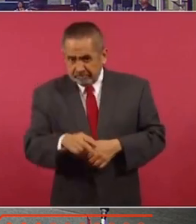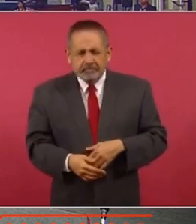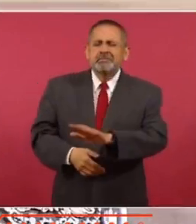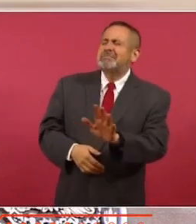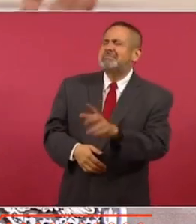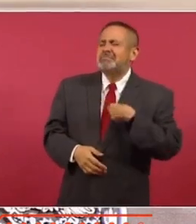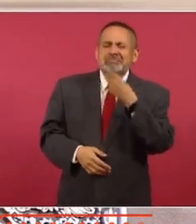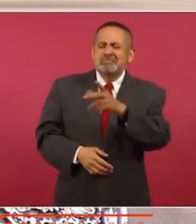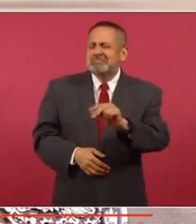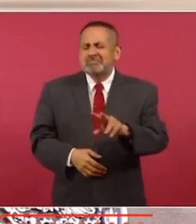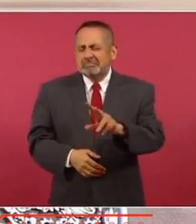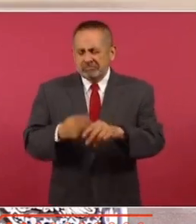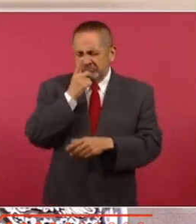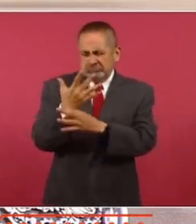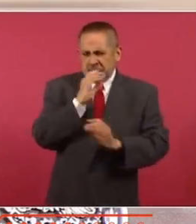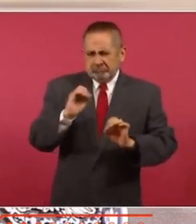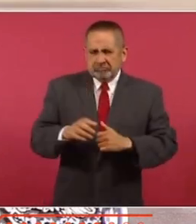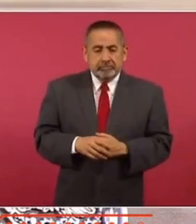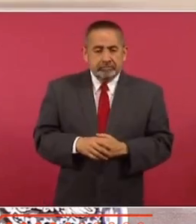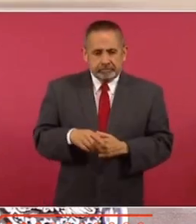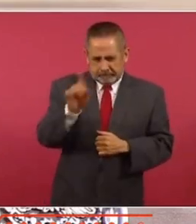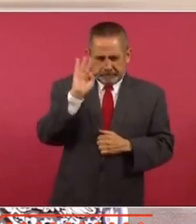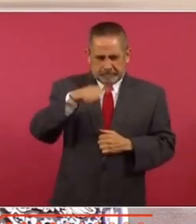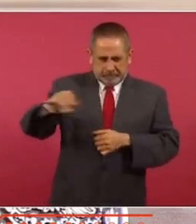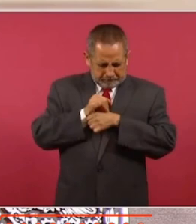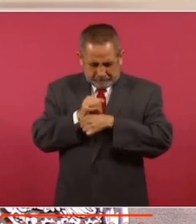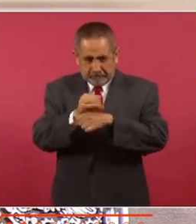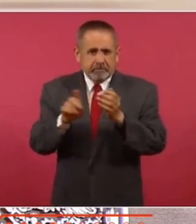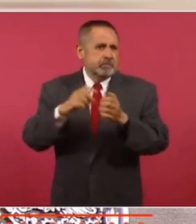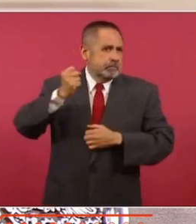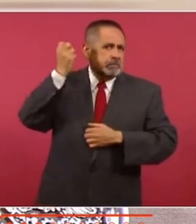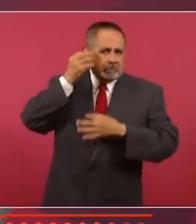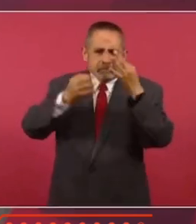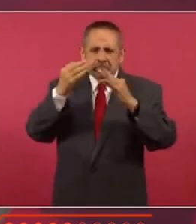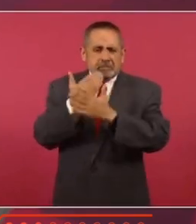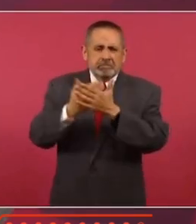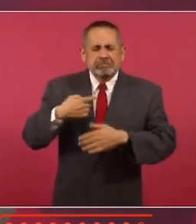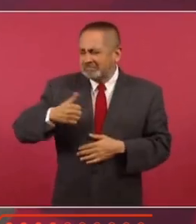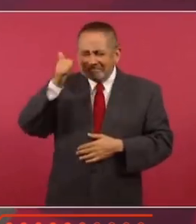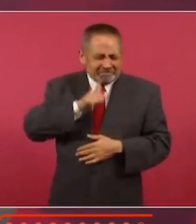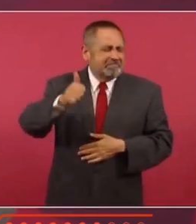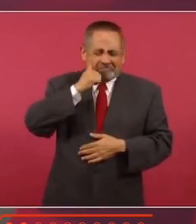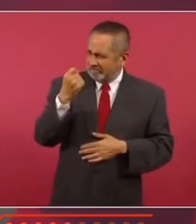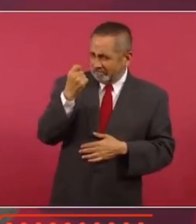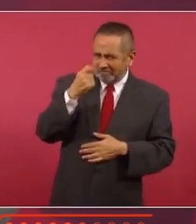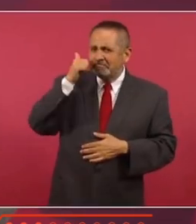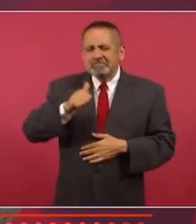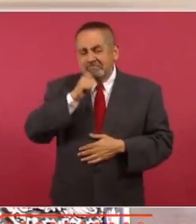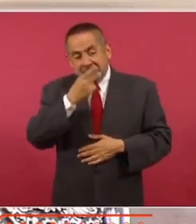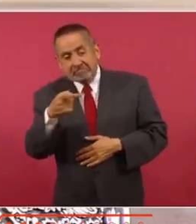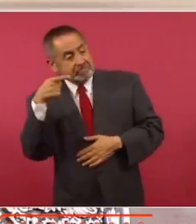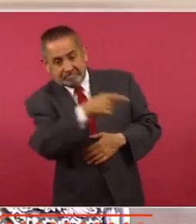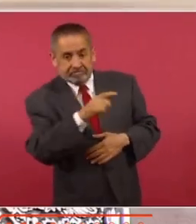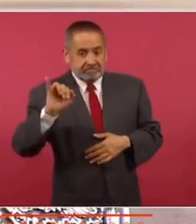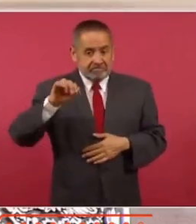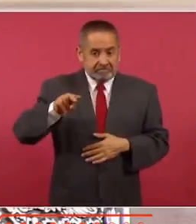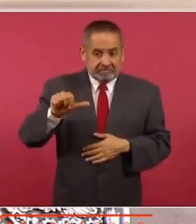he sostenido lo mismo. Si ustedes hacen un análisis de las conferencias, siempre he dicho que ese